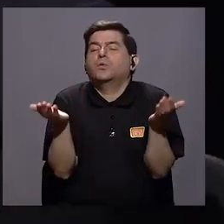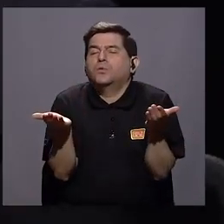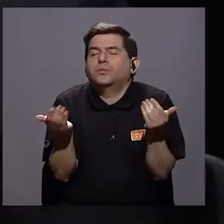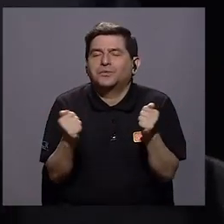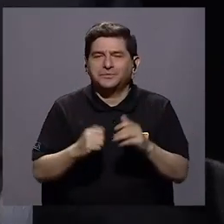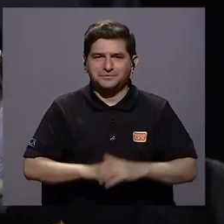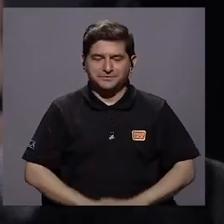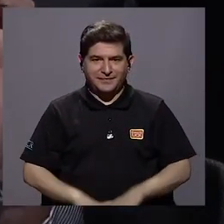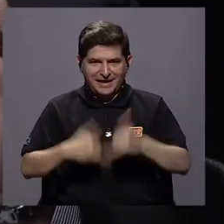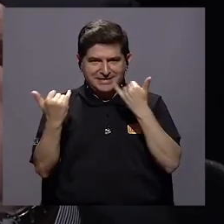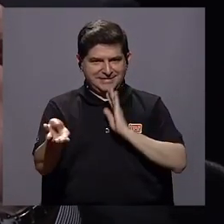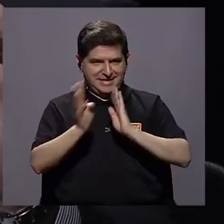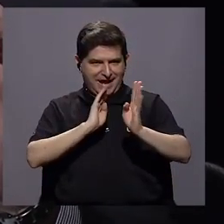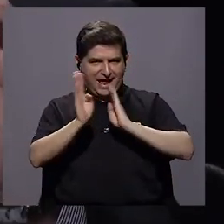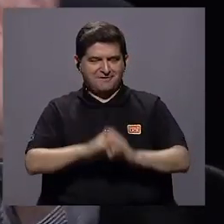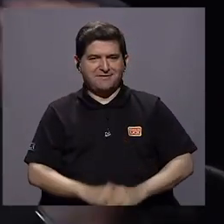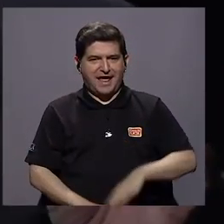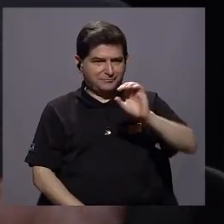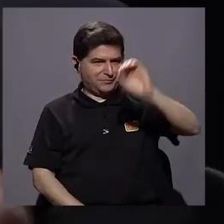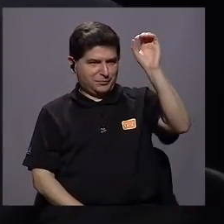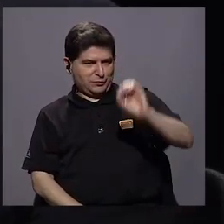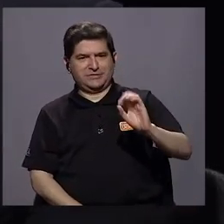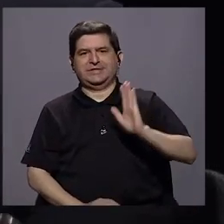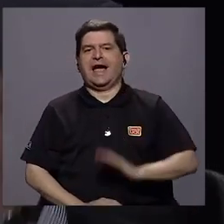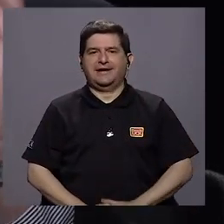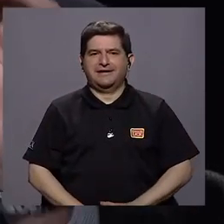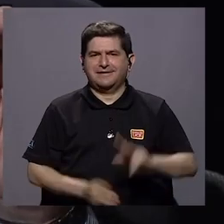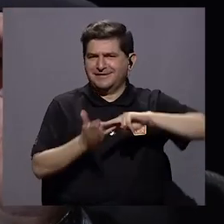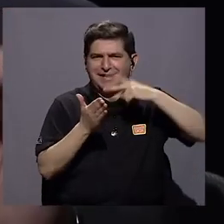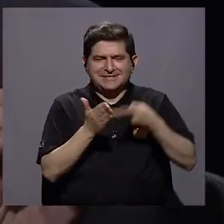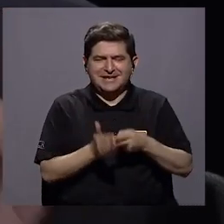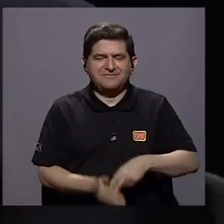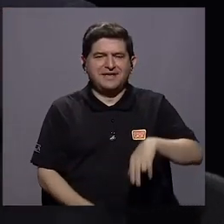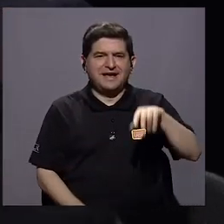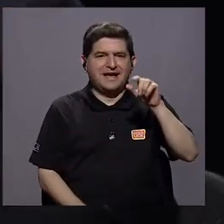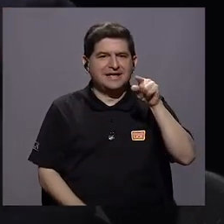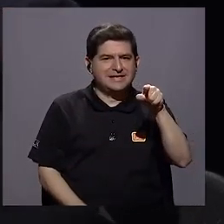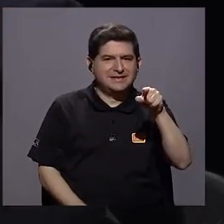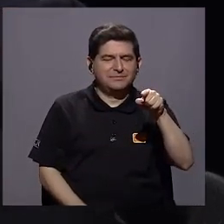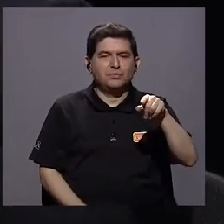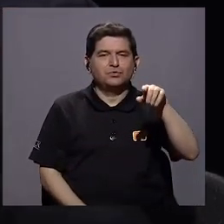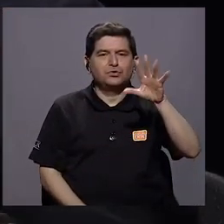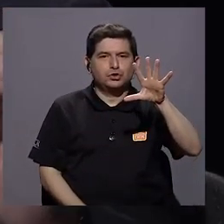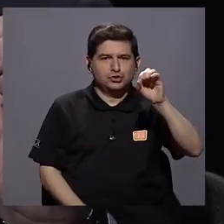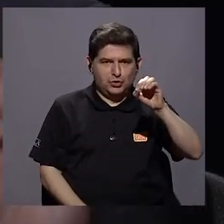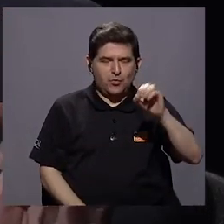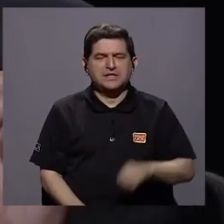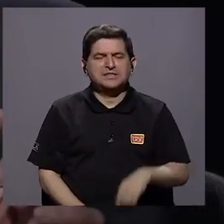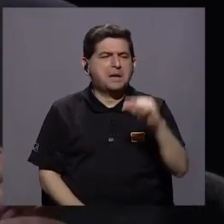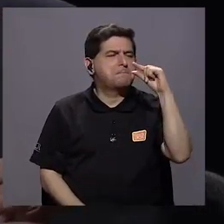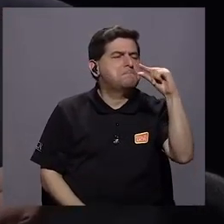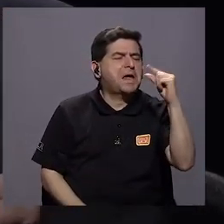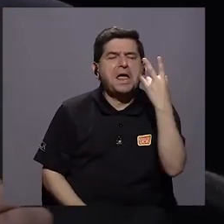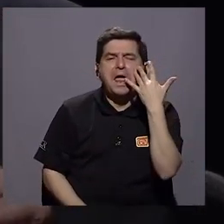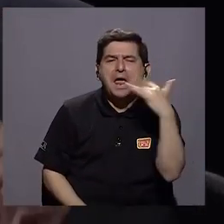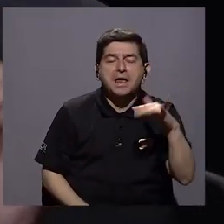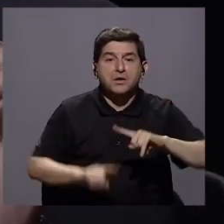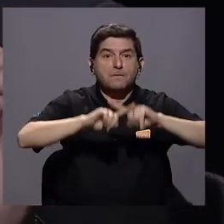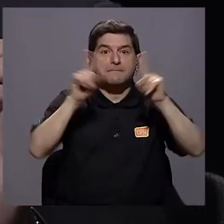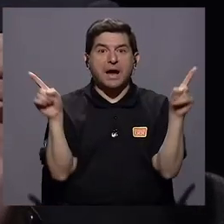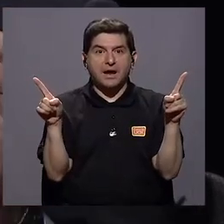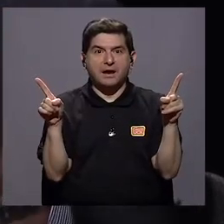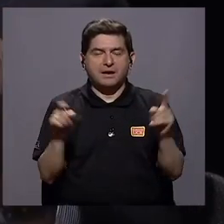Ok, ya hablamos de la tasa. ¿De qué representa ese 0.50? Que se ve muy chiquitito,